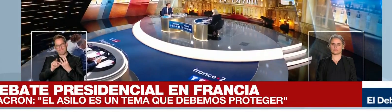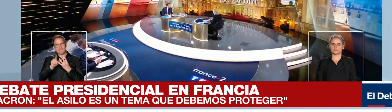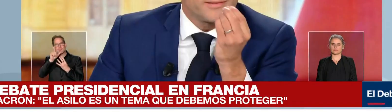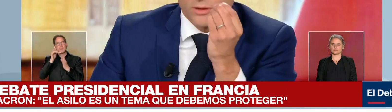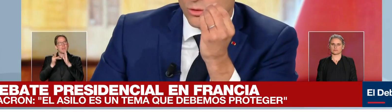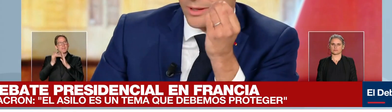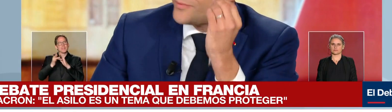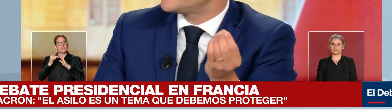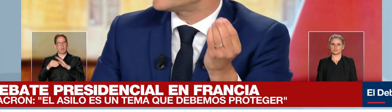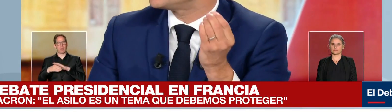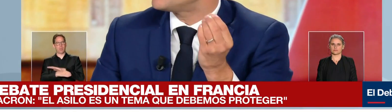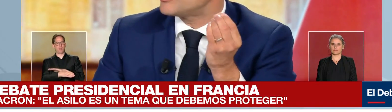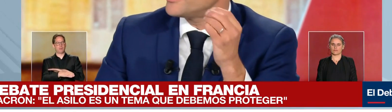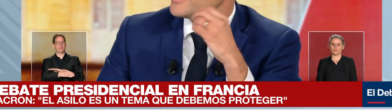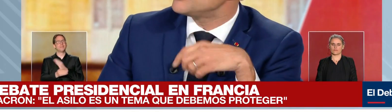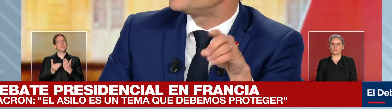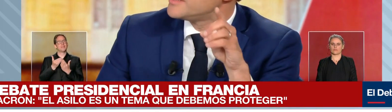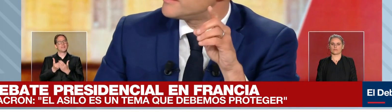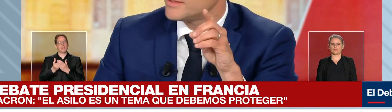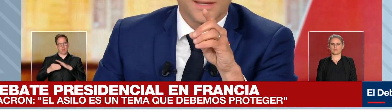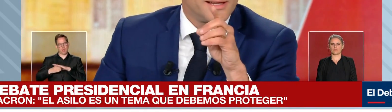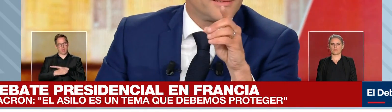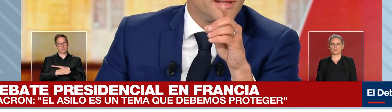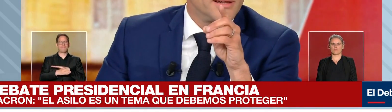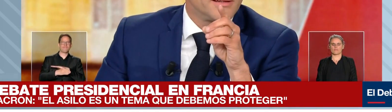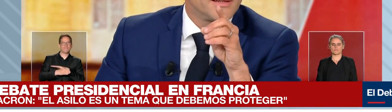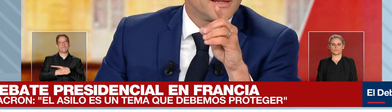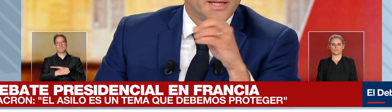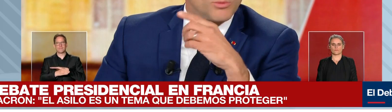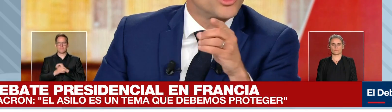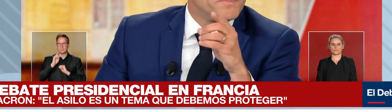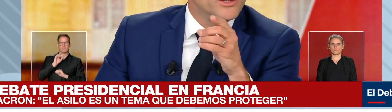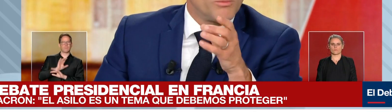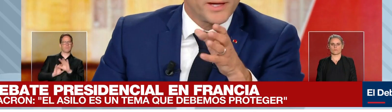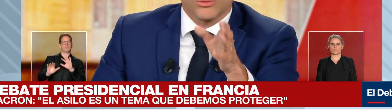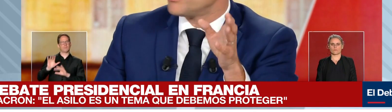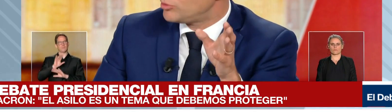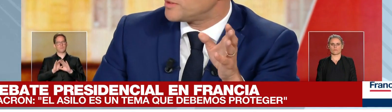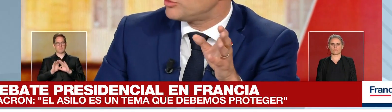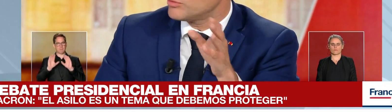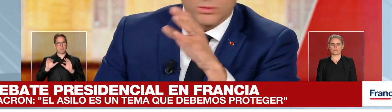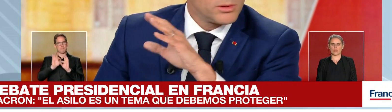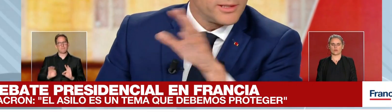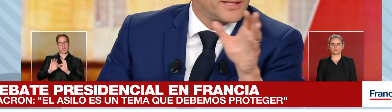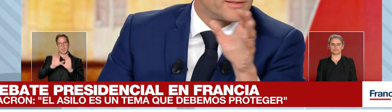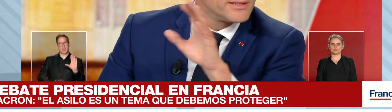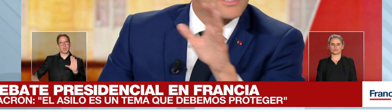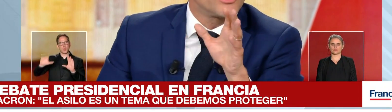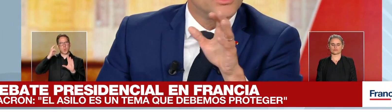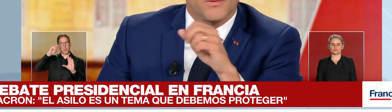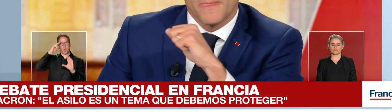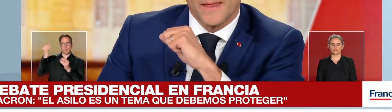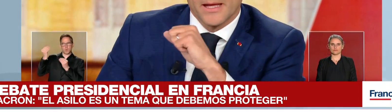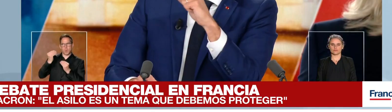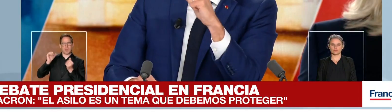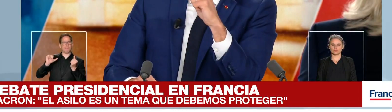clandestina. La gran dificultad es que las filiales de inmigración clandestina utilizan el asilo, y en muchos países europeos nos pusieron